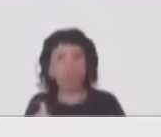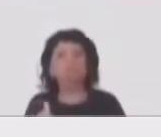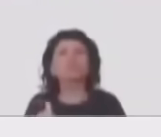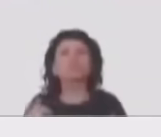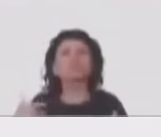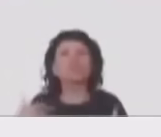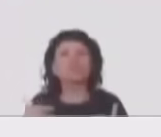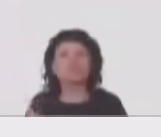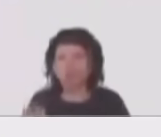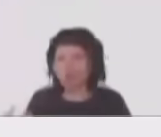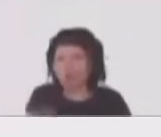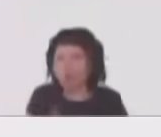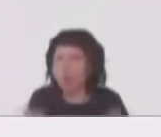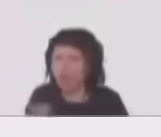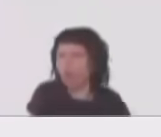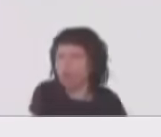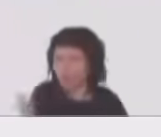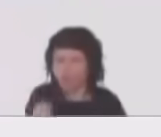como valores centrales.